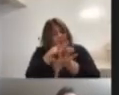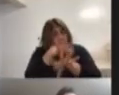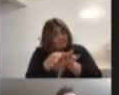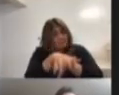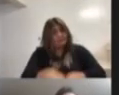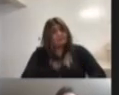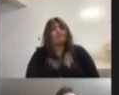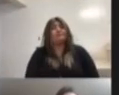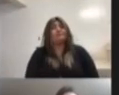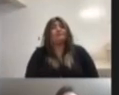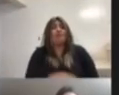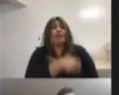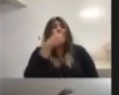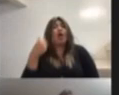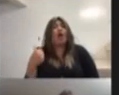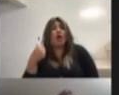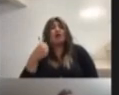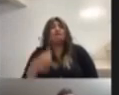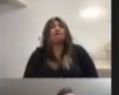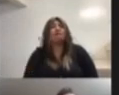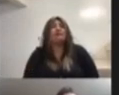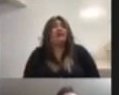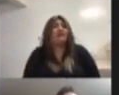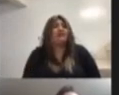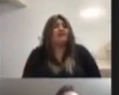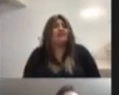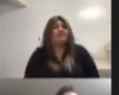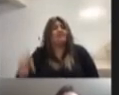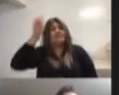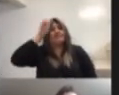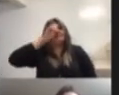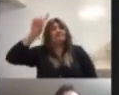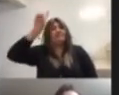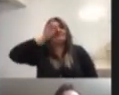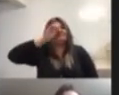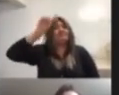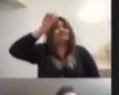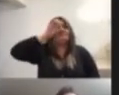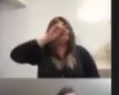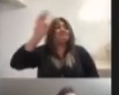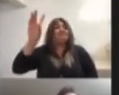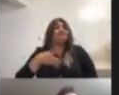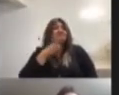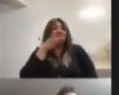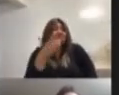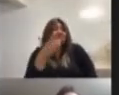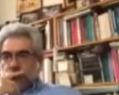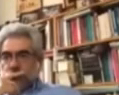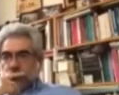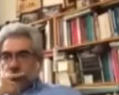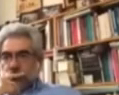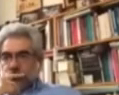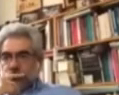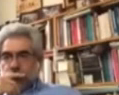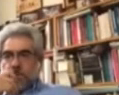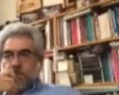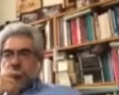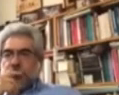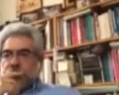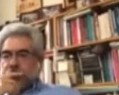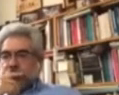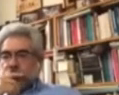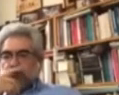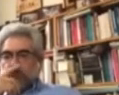Hay algunas recomendaciones que estamos haciendo a las maestras y que nos están